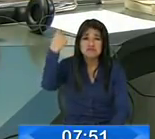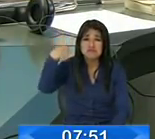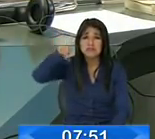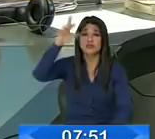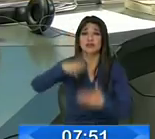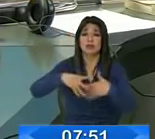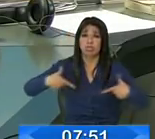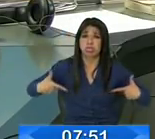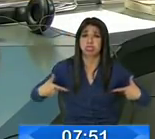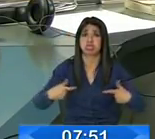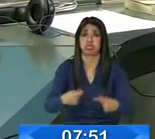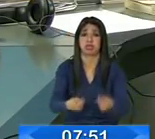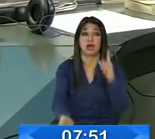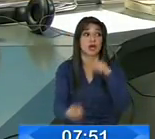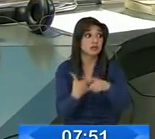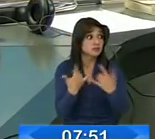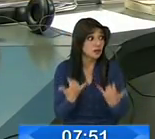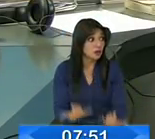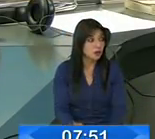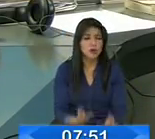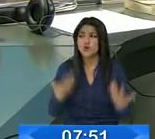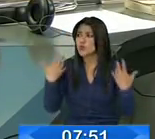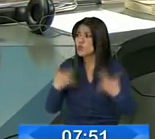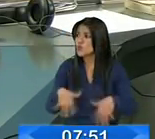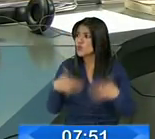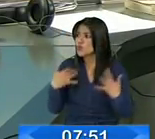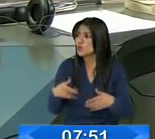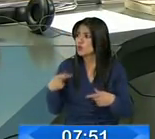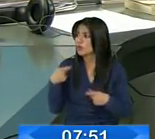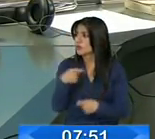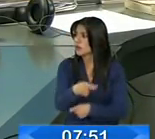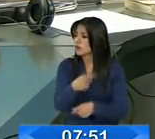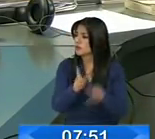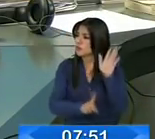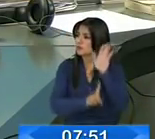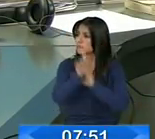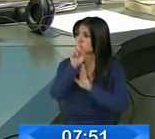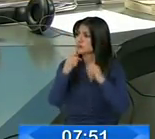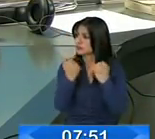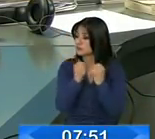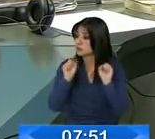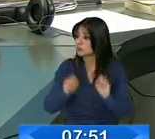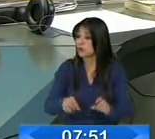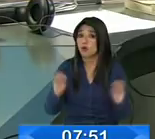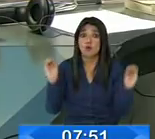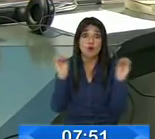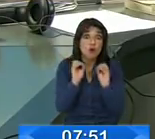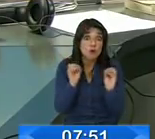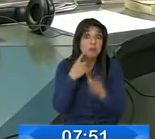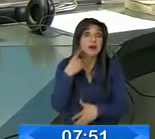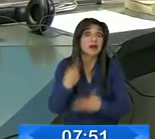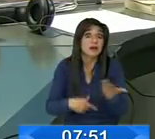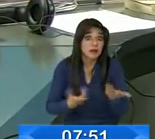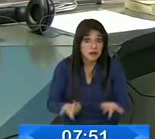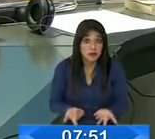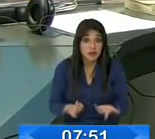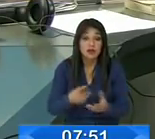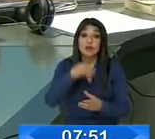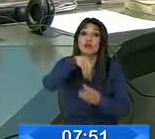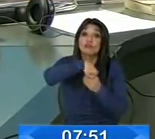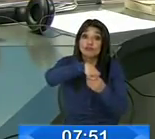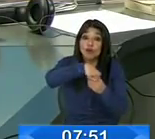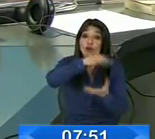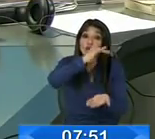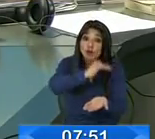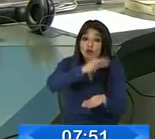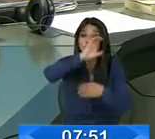a valor presente. Lo que pudo servir precisamente para desarrollo social. O si no, ¿para tener qué? Un fondo soberano.